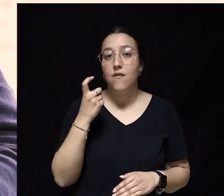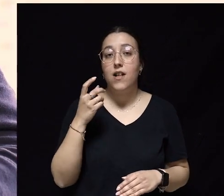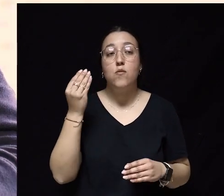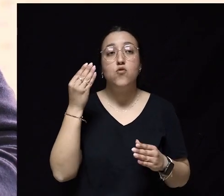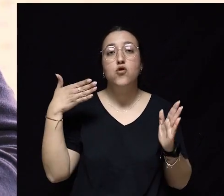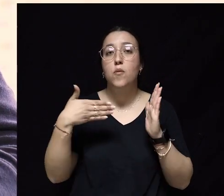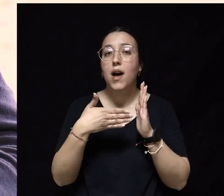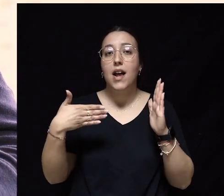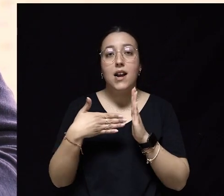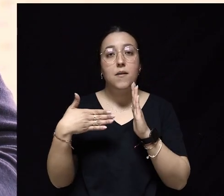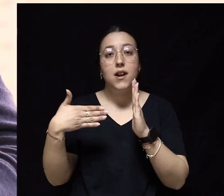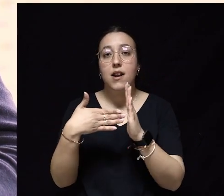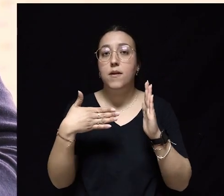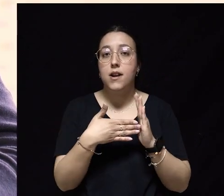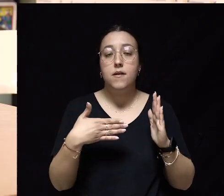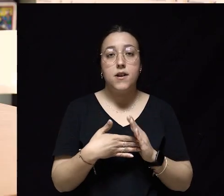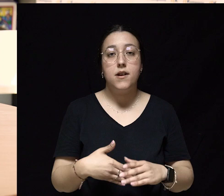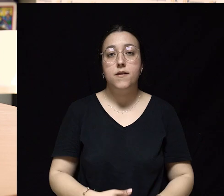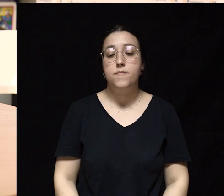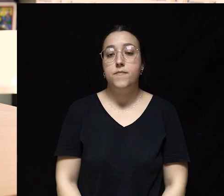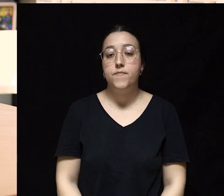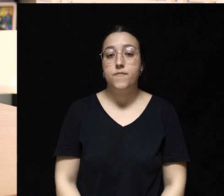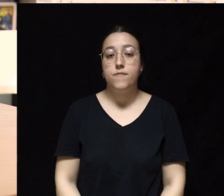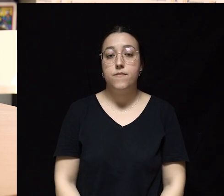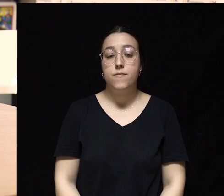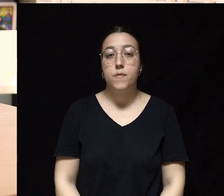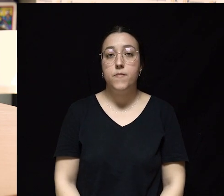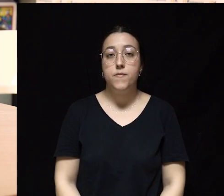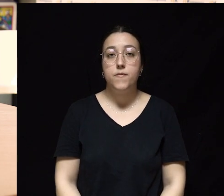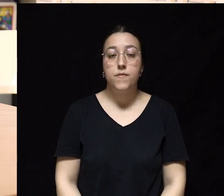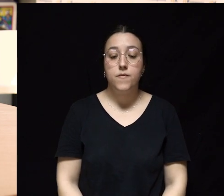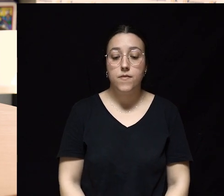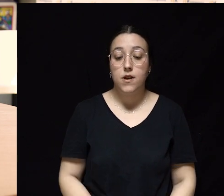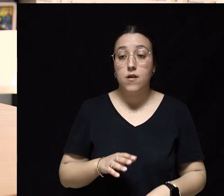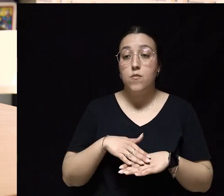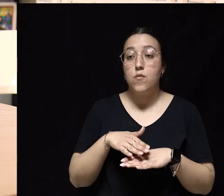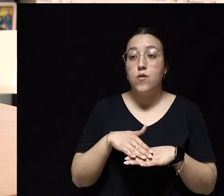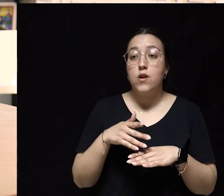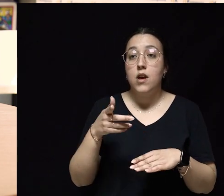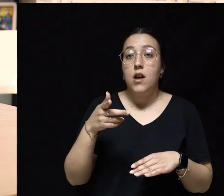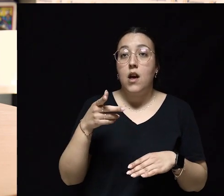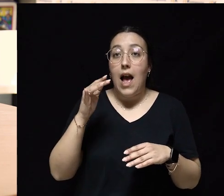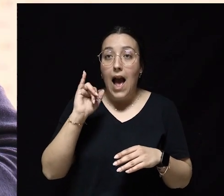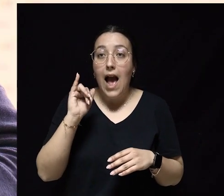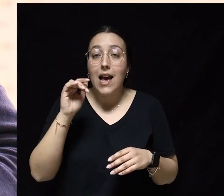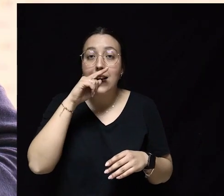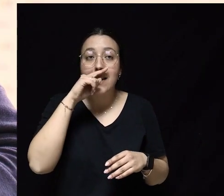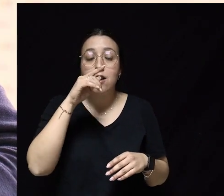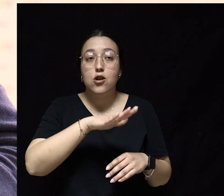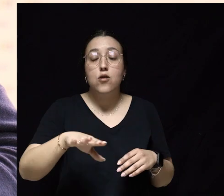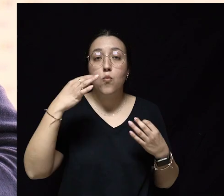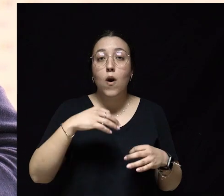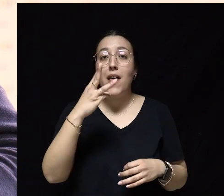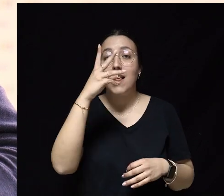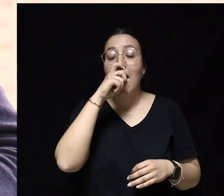llegar al alumnado. La motivación, porque pese a tener una edad de entrada en el centro